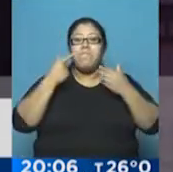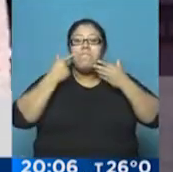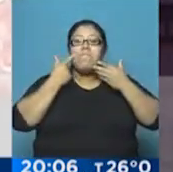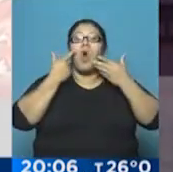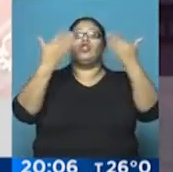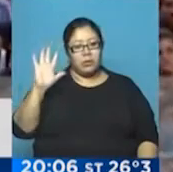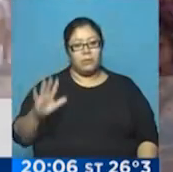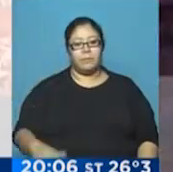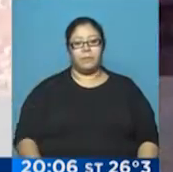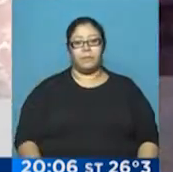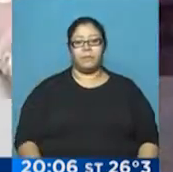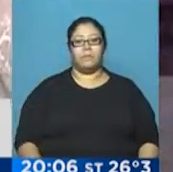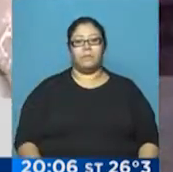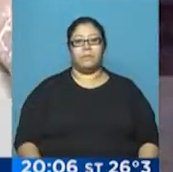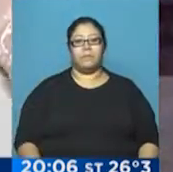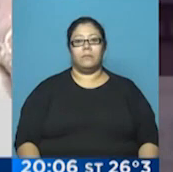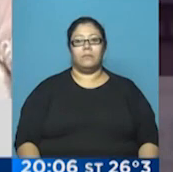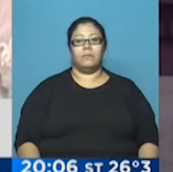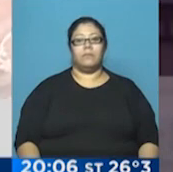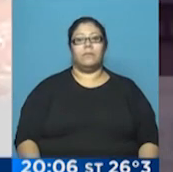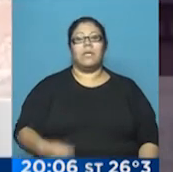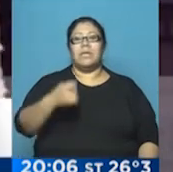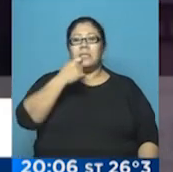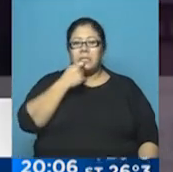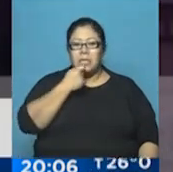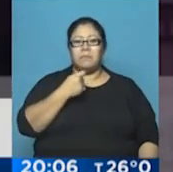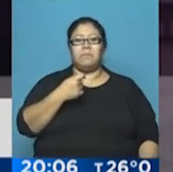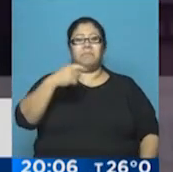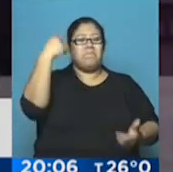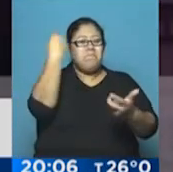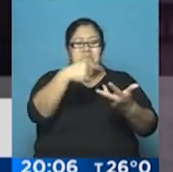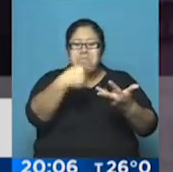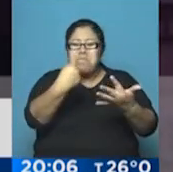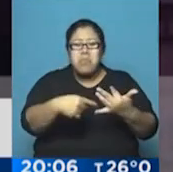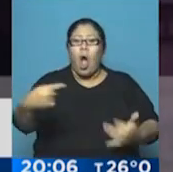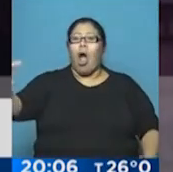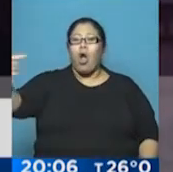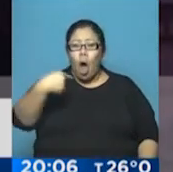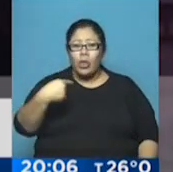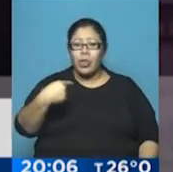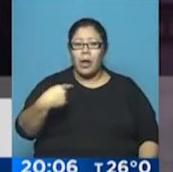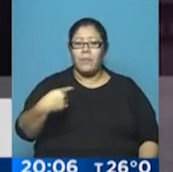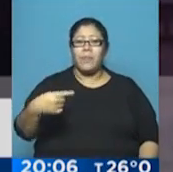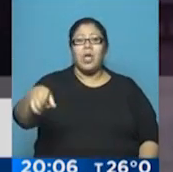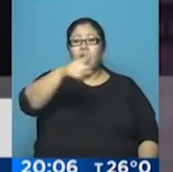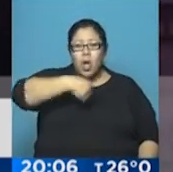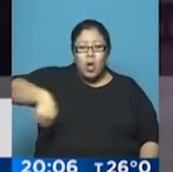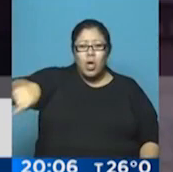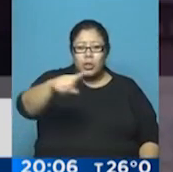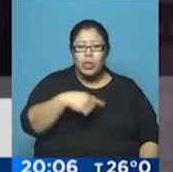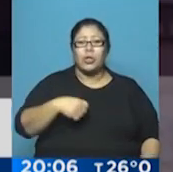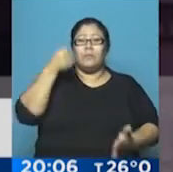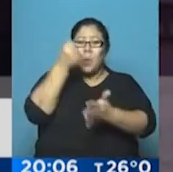al pueblo. Imagino que si con tantas cosas en contra hemos hecho